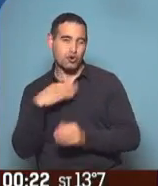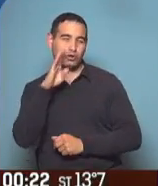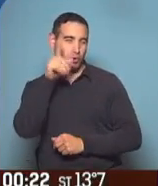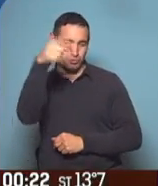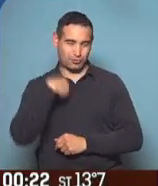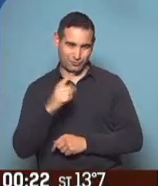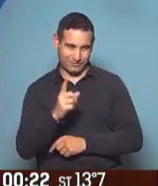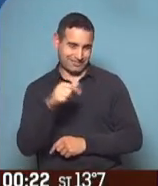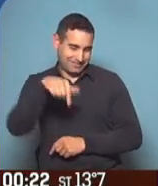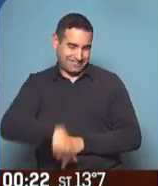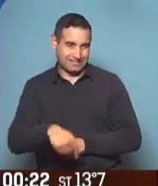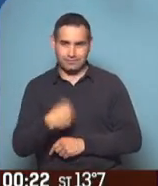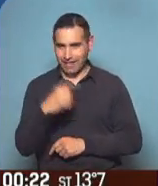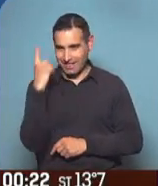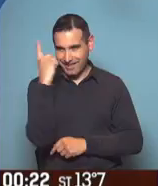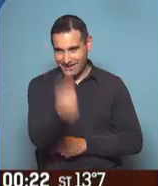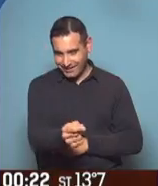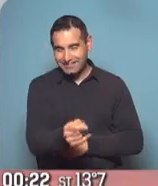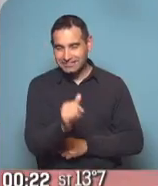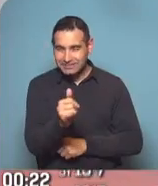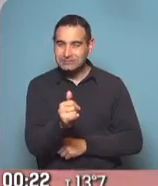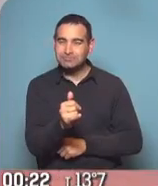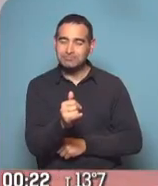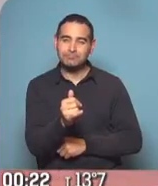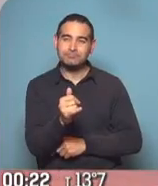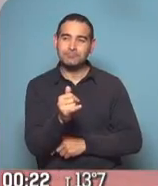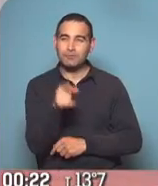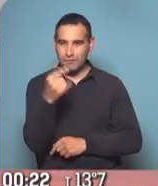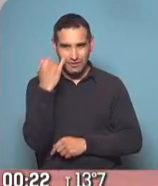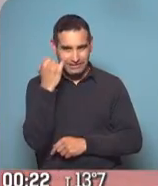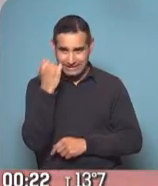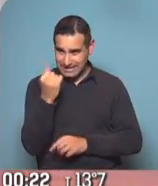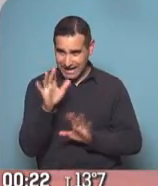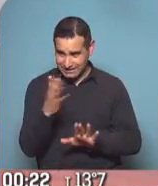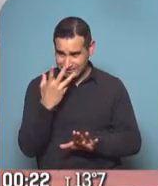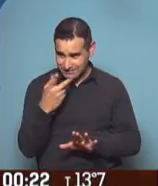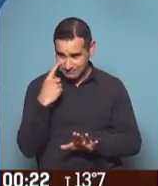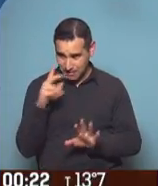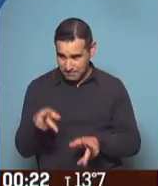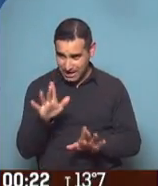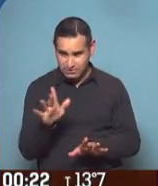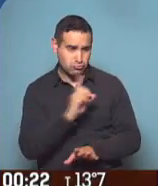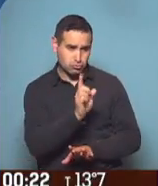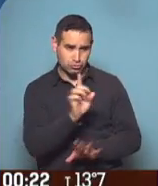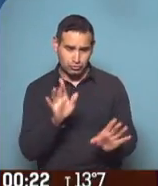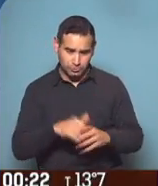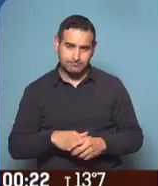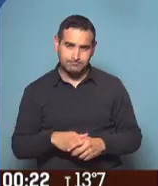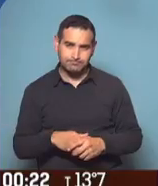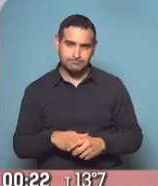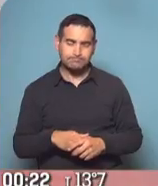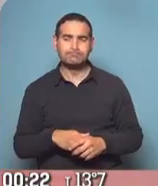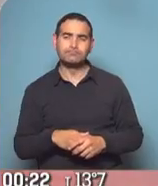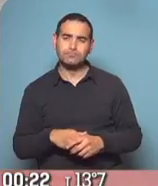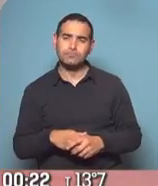muy lejos de eso lo había programado así no haga nada pero